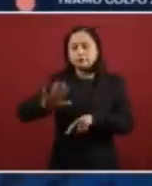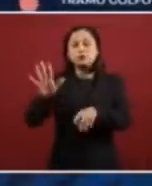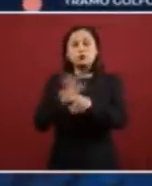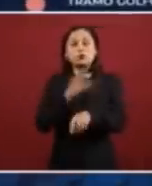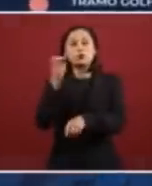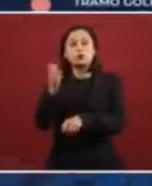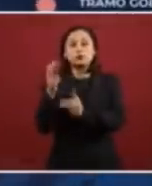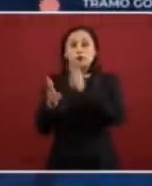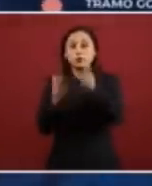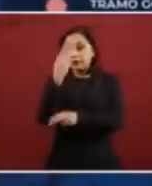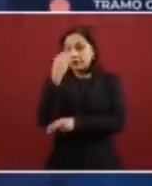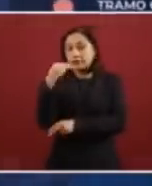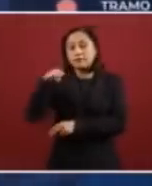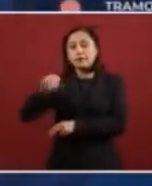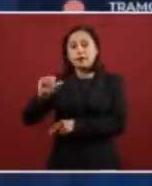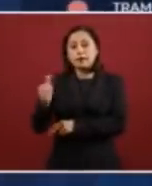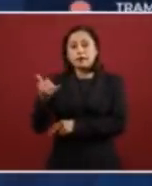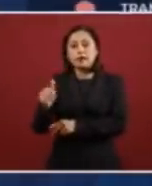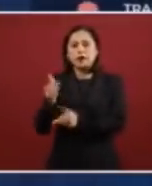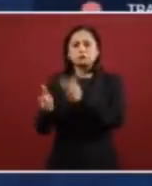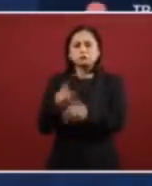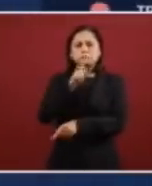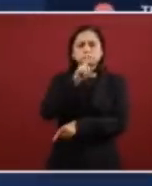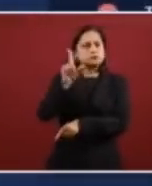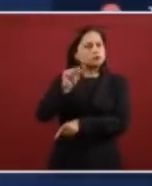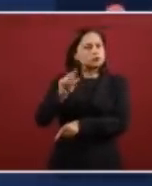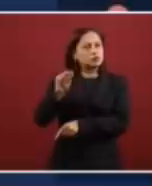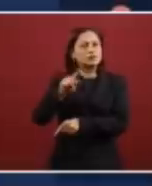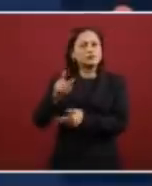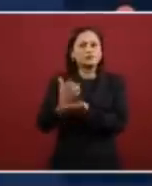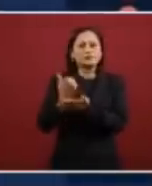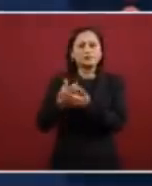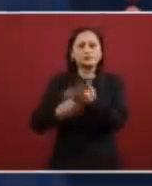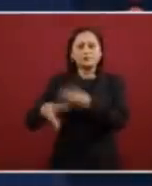más que un tren es un plan de desarrollo integral para el sureste